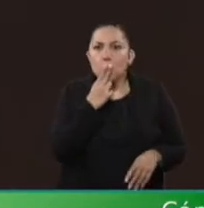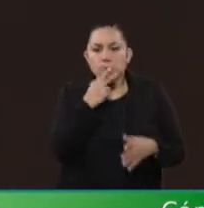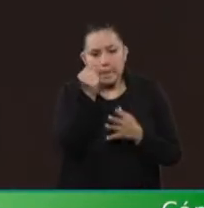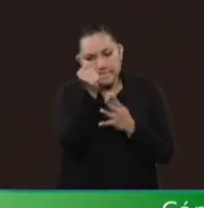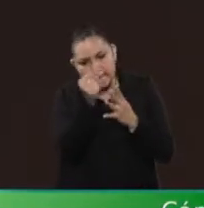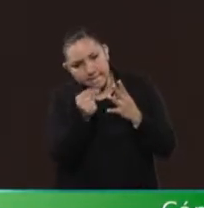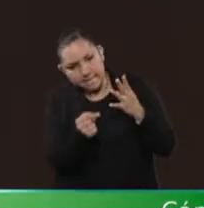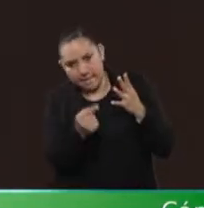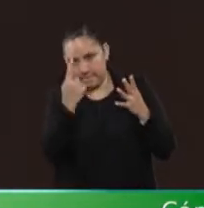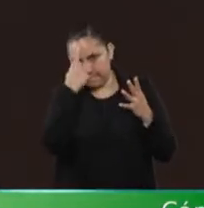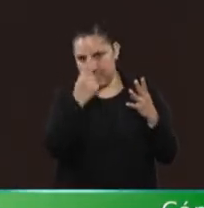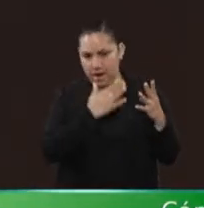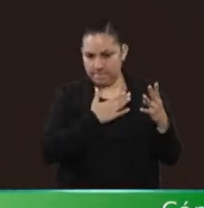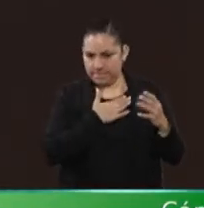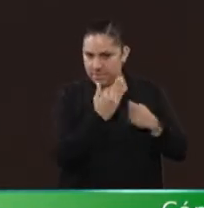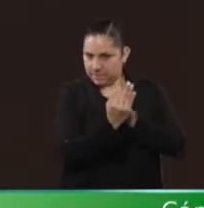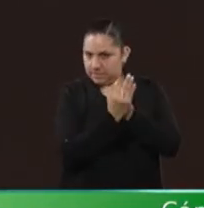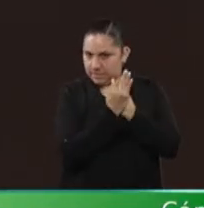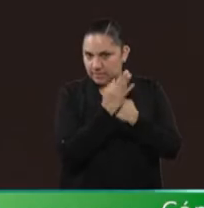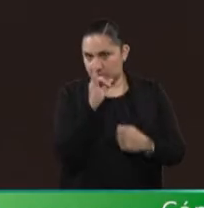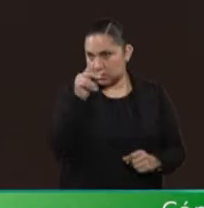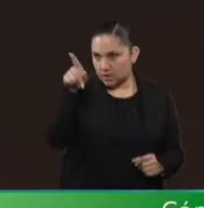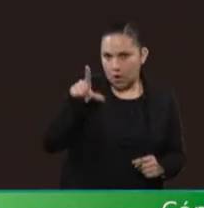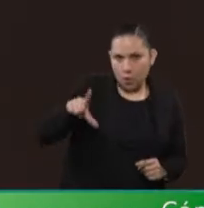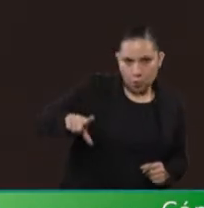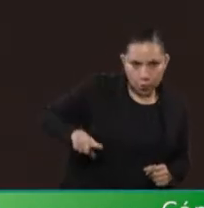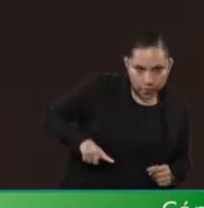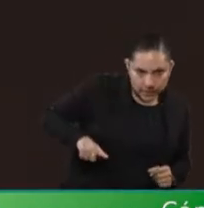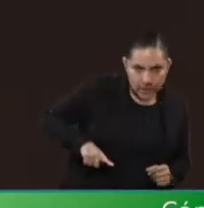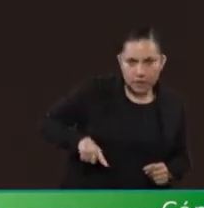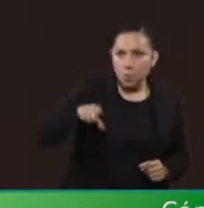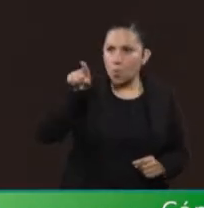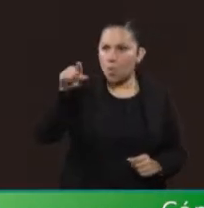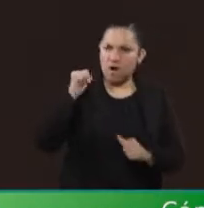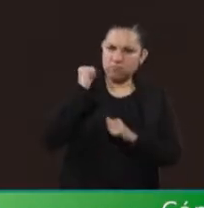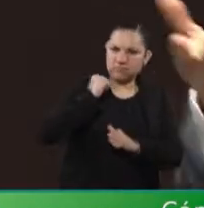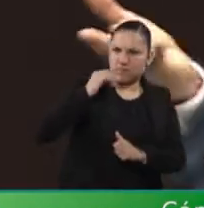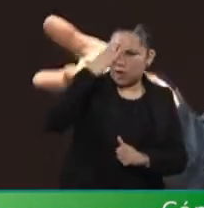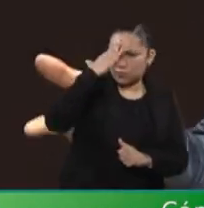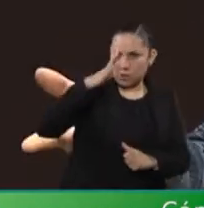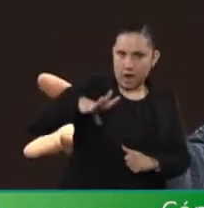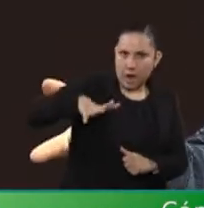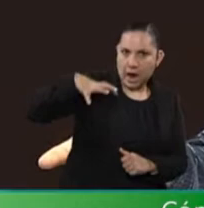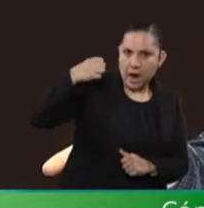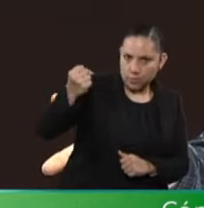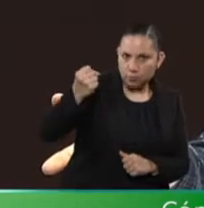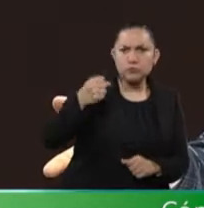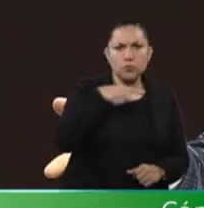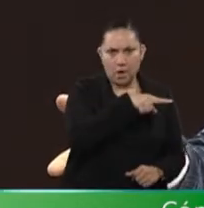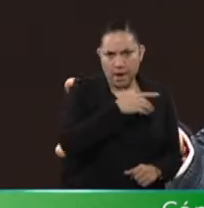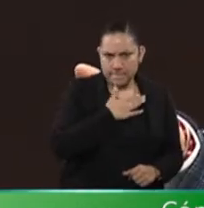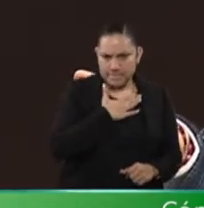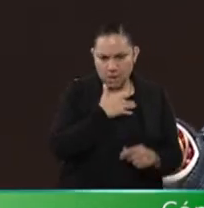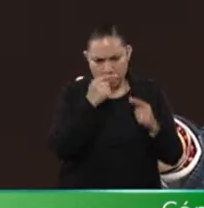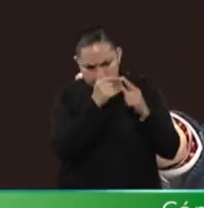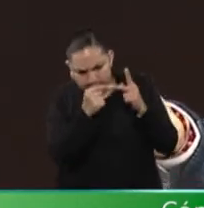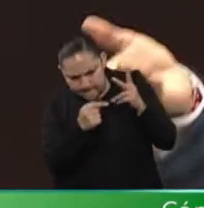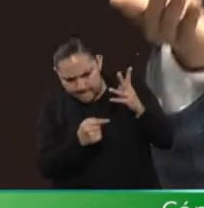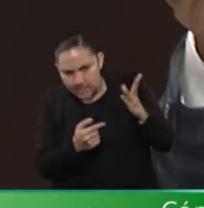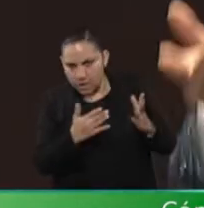para defendernos del abuso de la autoridad, es decir, del autoritarismo? ¿Por qué no preguntaron? ¿Por